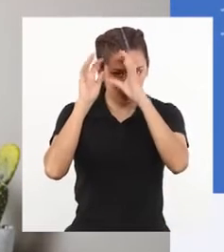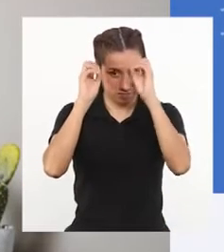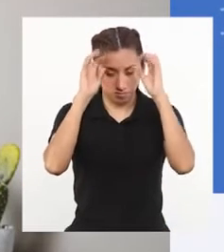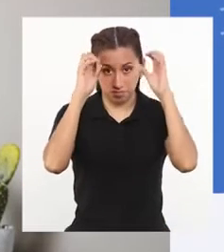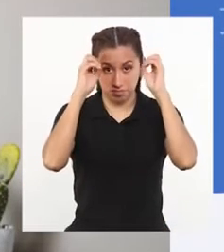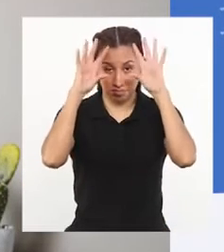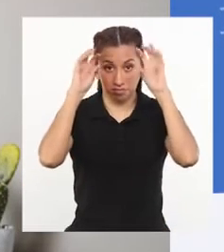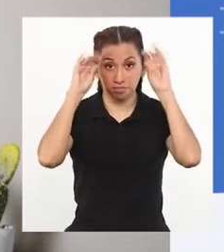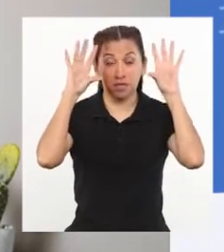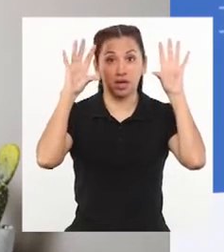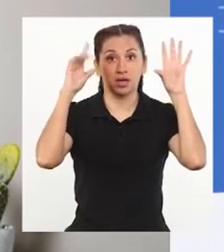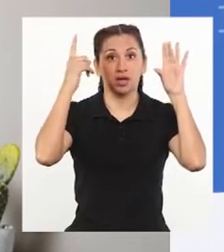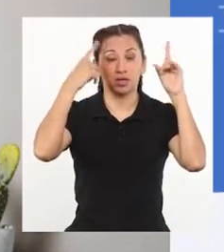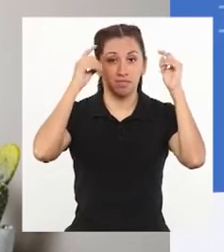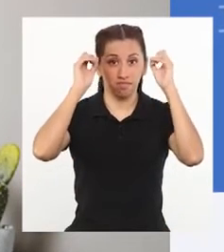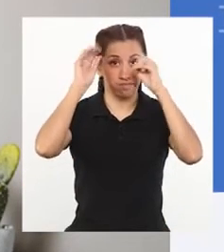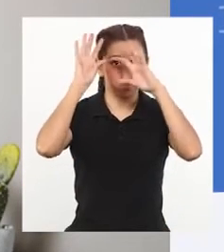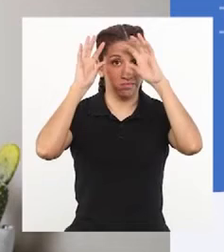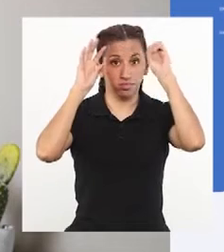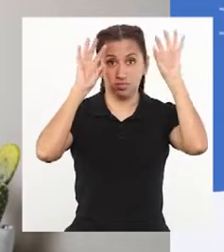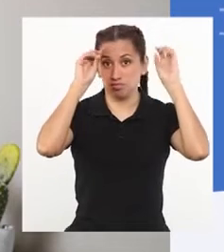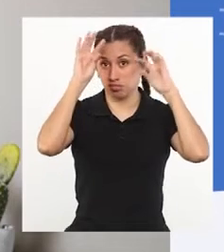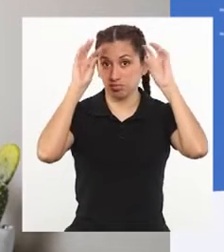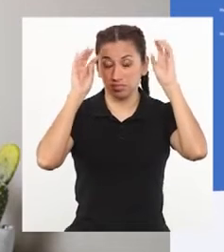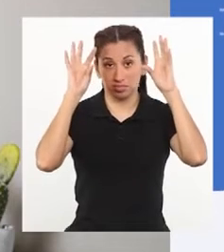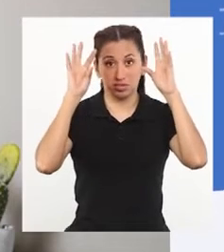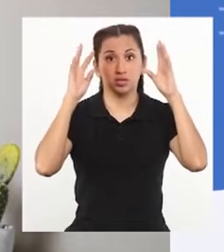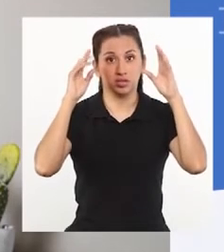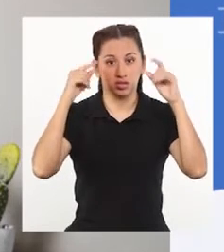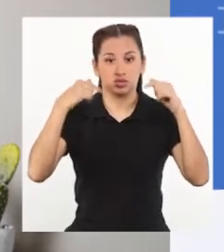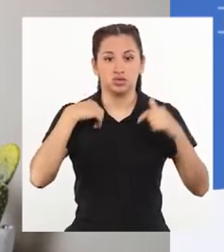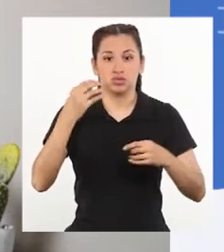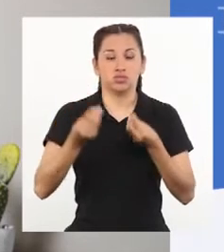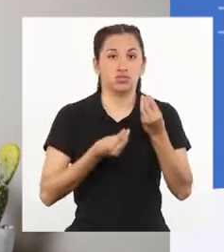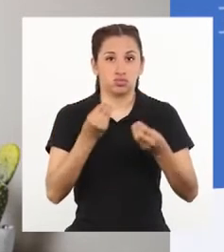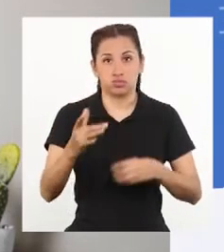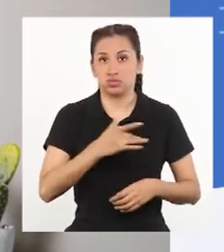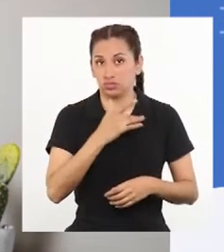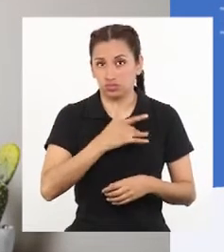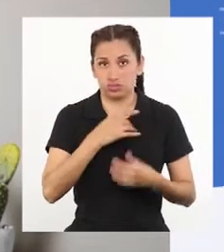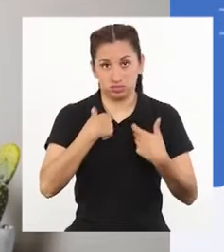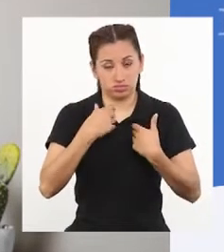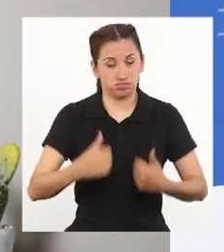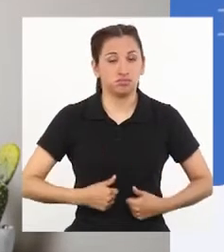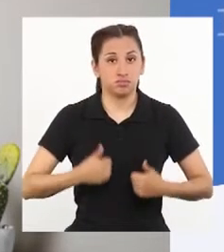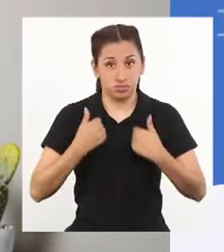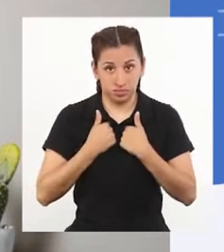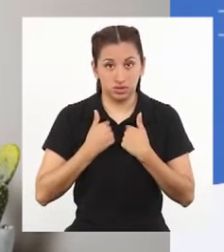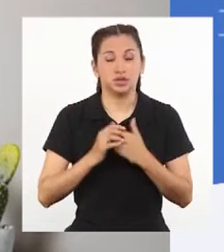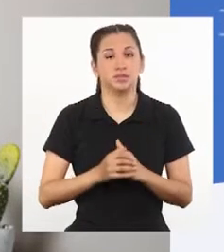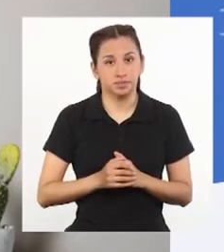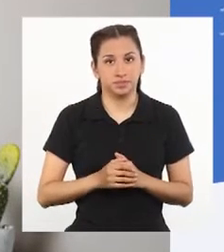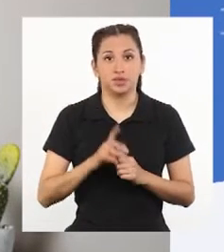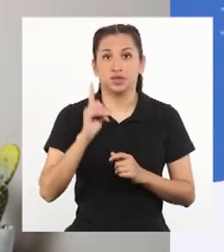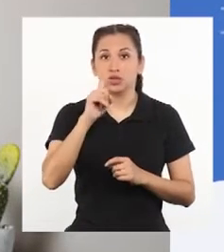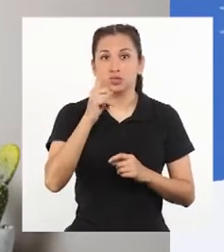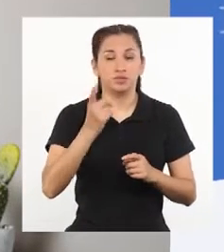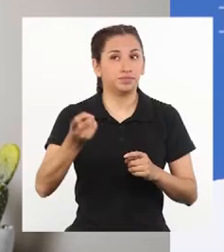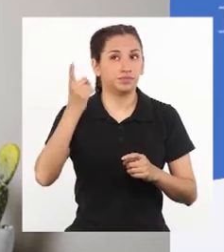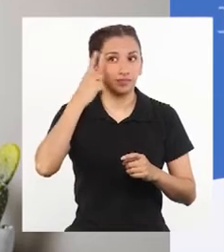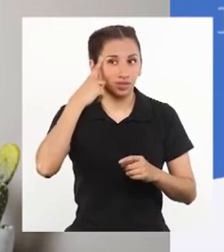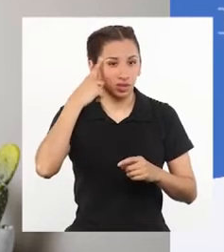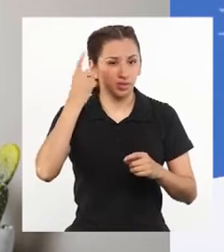activamos ciertas creencias, que son estos pensamientos o estas interpretaciones que le damos a lo que sea que nos están sucediendo. Entonces,